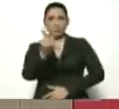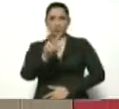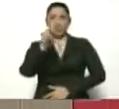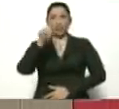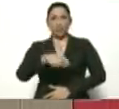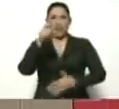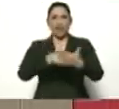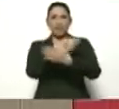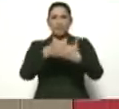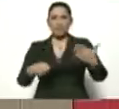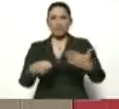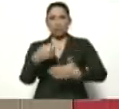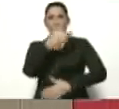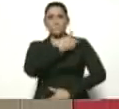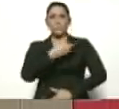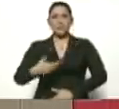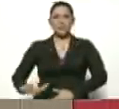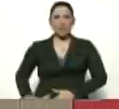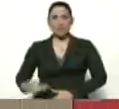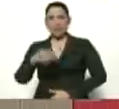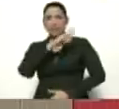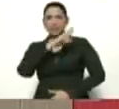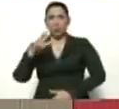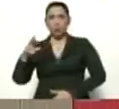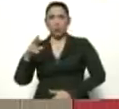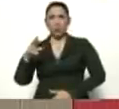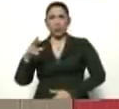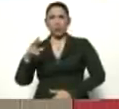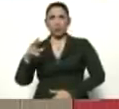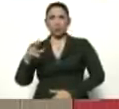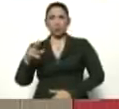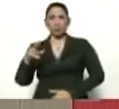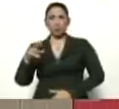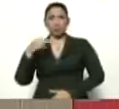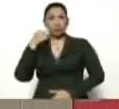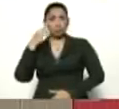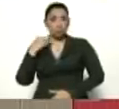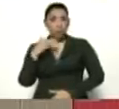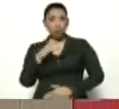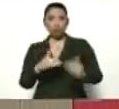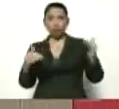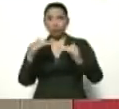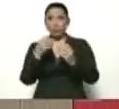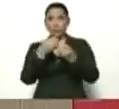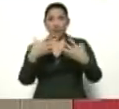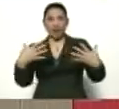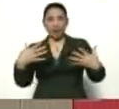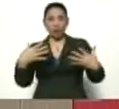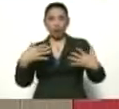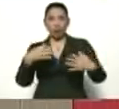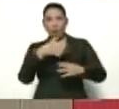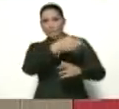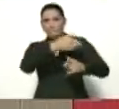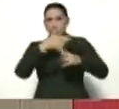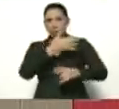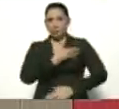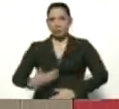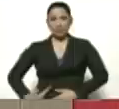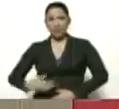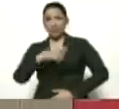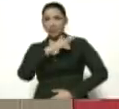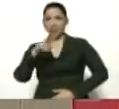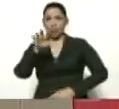eliminación del presidente de la república negro sobre blanco en las letras de este contrato la eliminación del presidente de la república sus